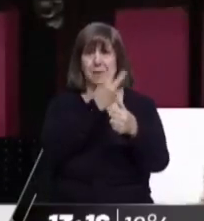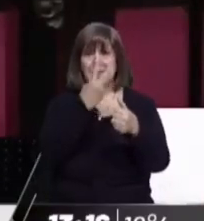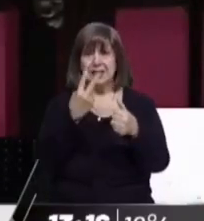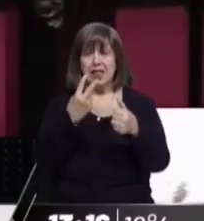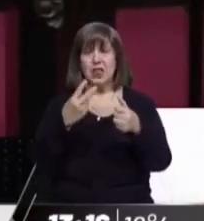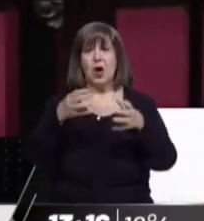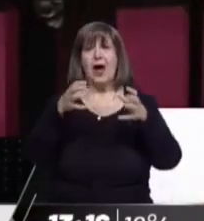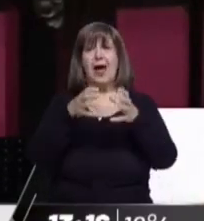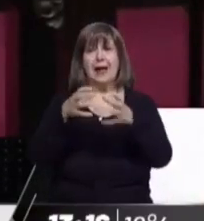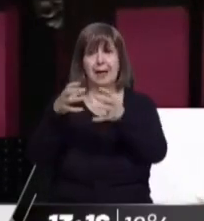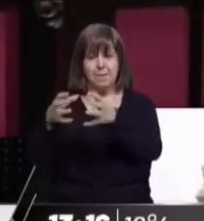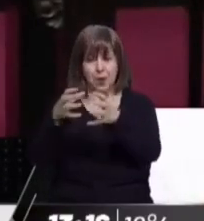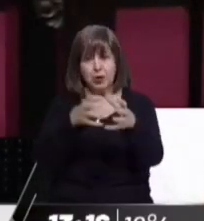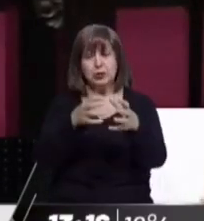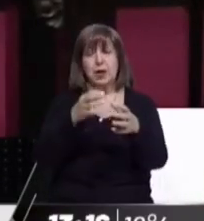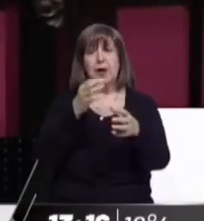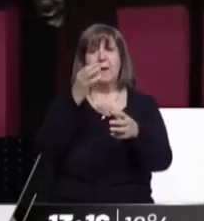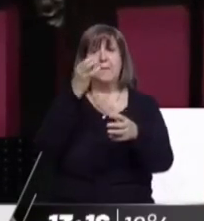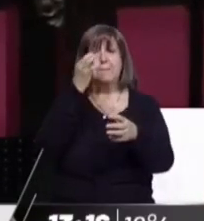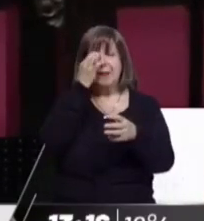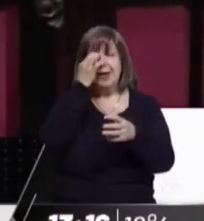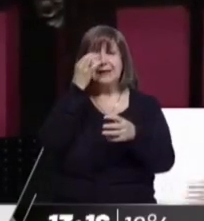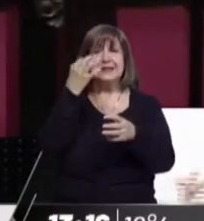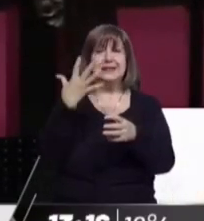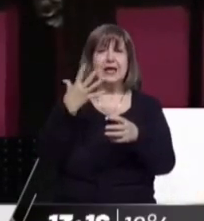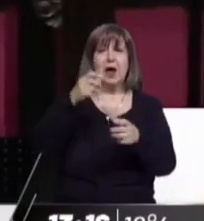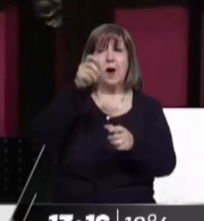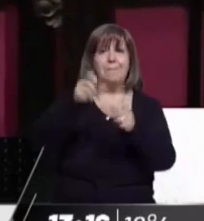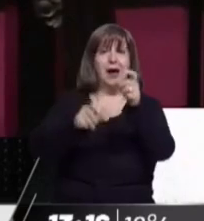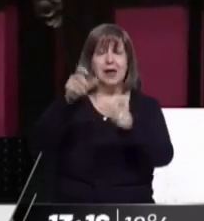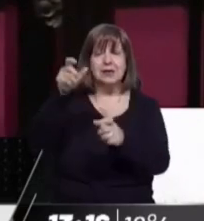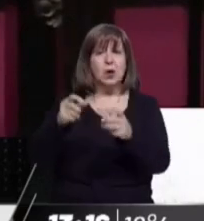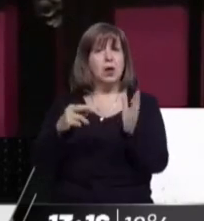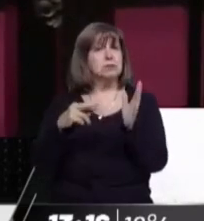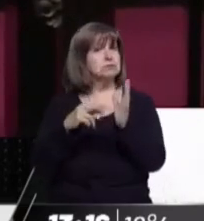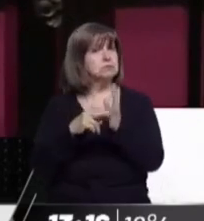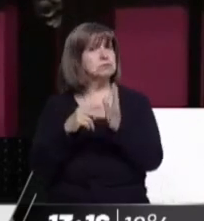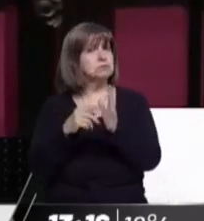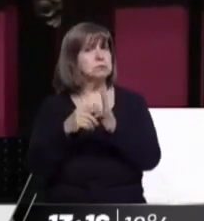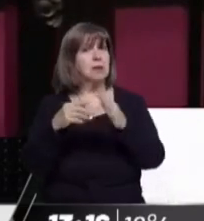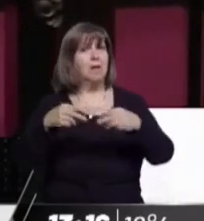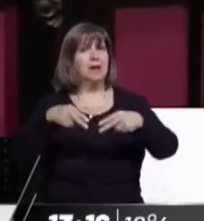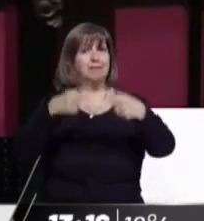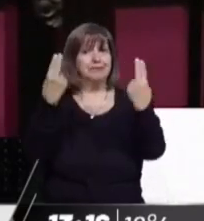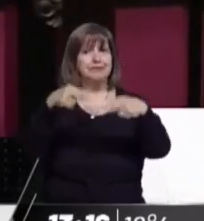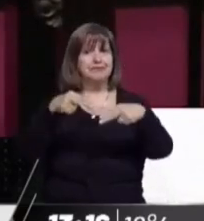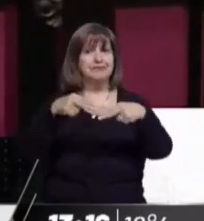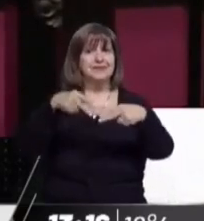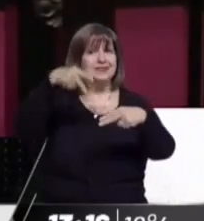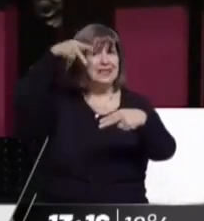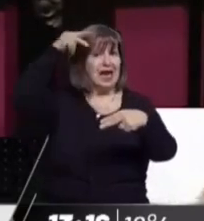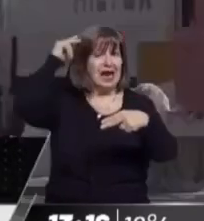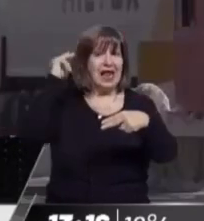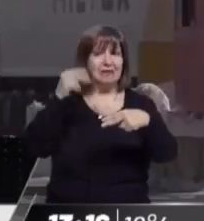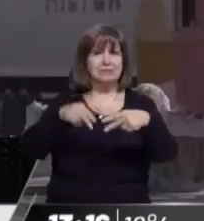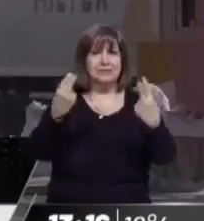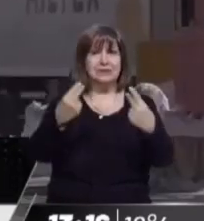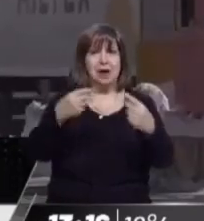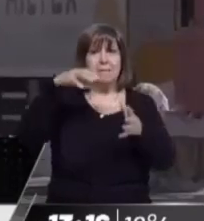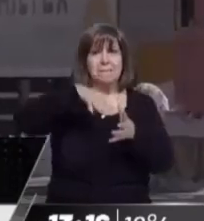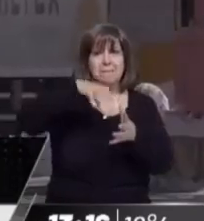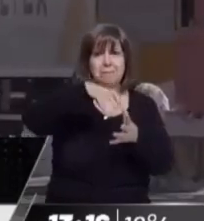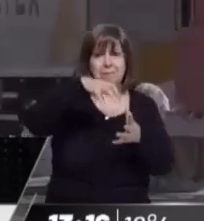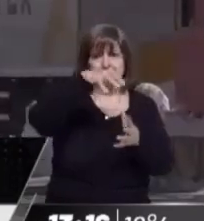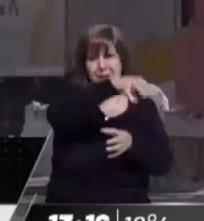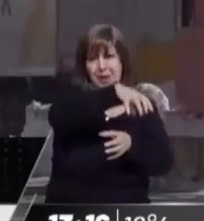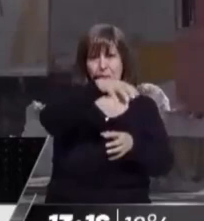25 agentes para atender la problemática que ya estamos teniendo en el paso internacional a Chile va a ser insuficiente